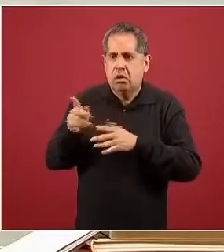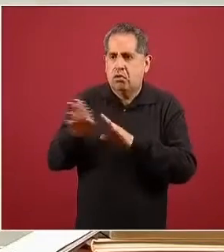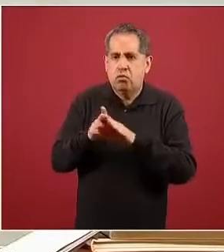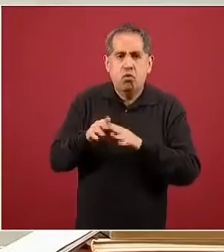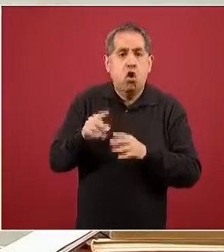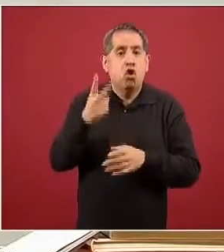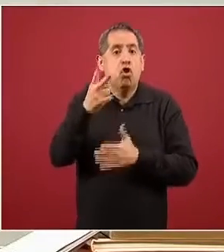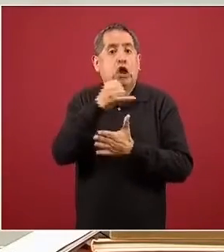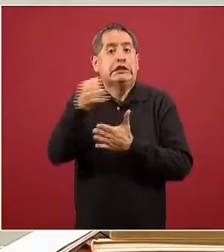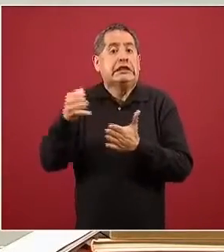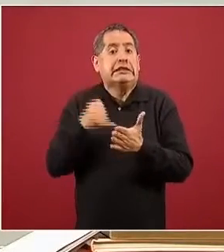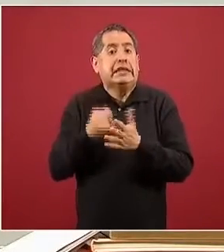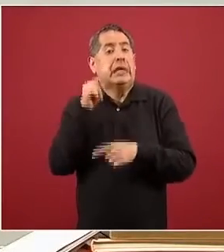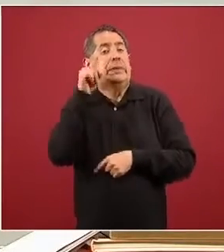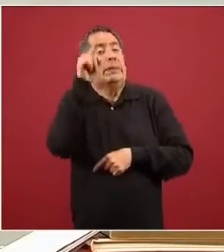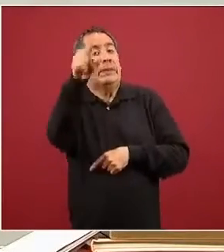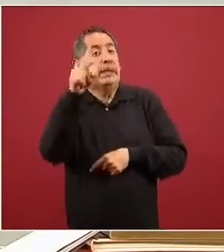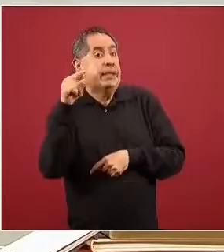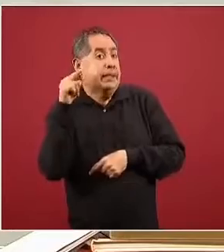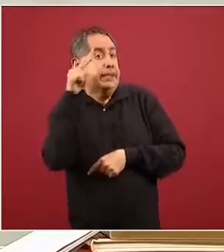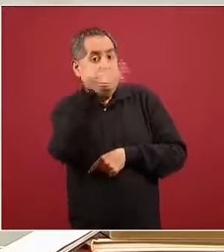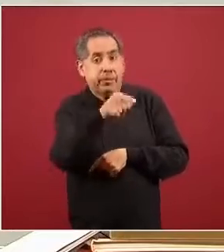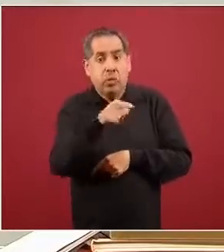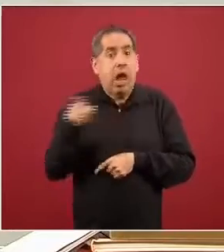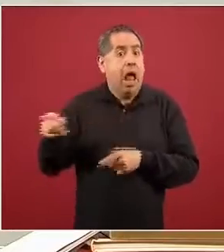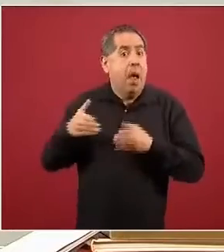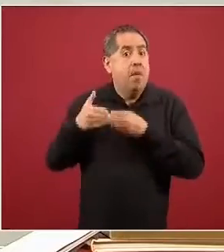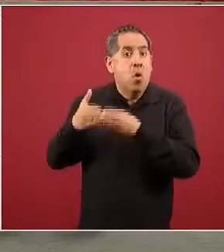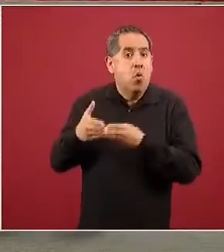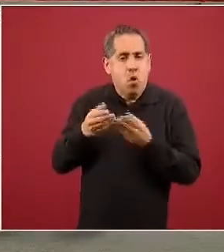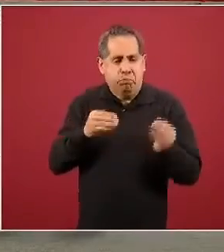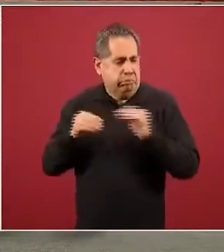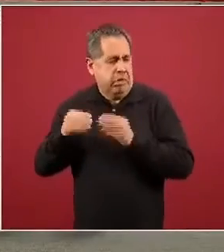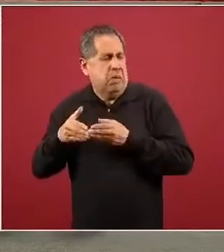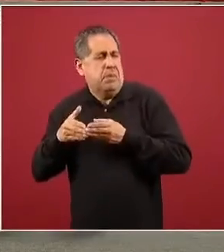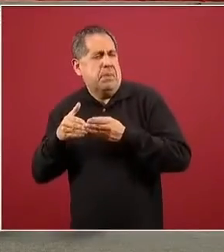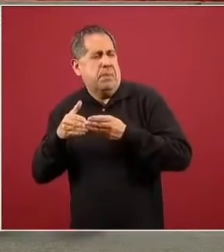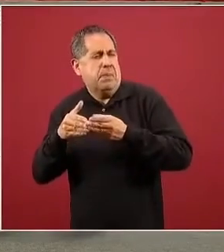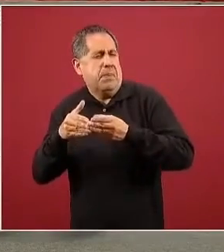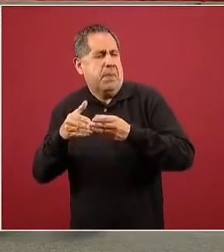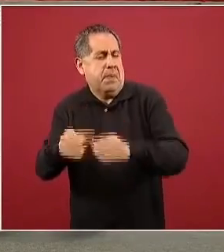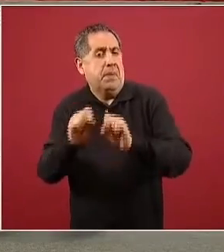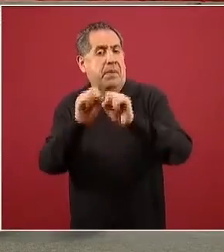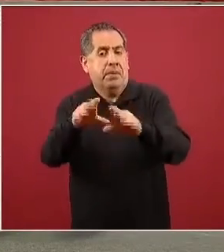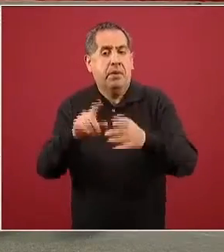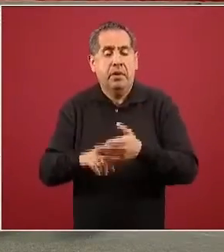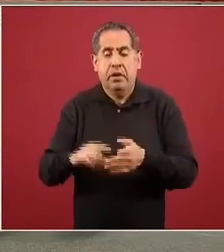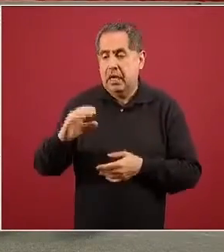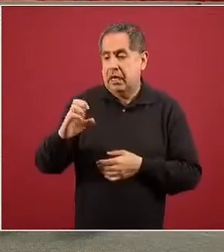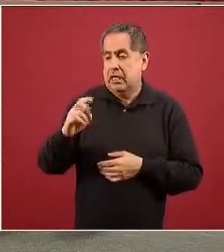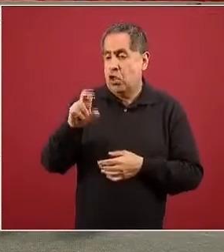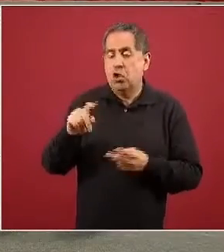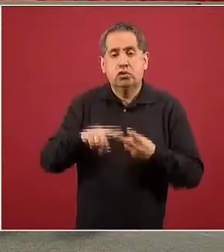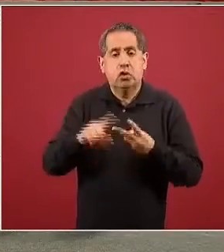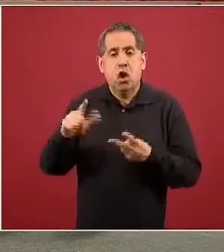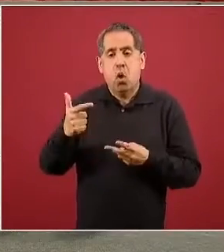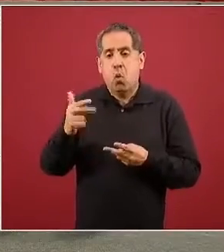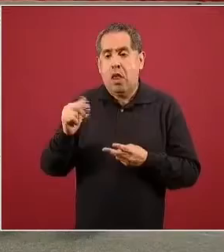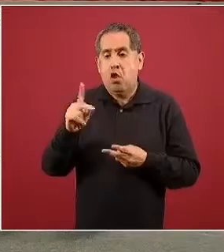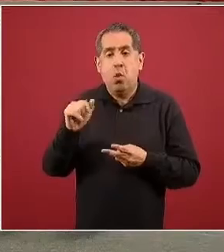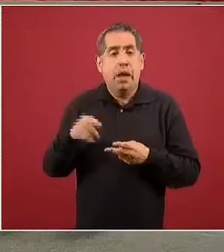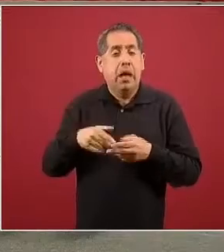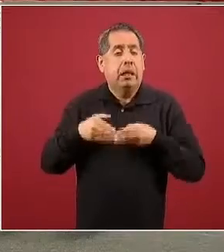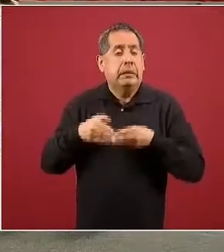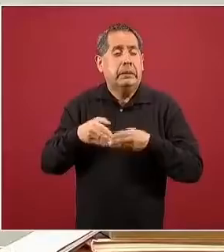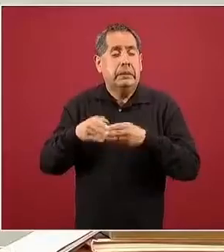habitadas del país y que son bastante distantes al continente, que es Cedros y Guadalupe. Es un viaje